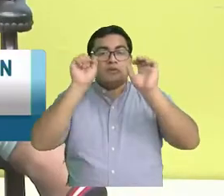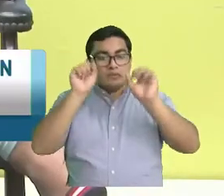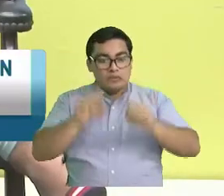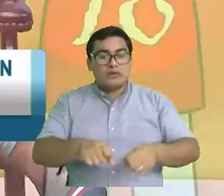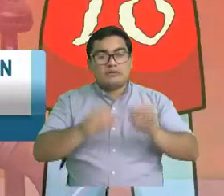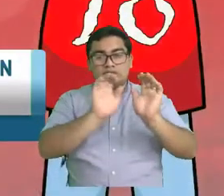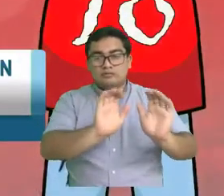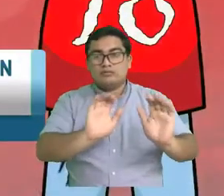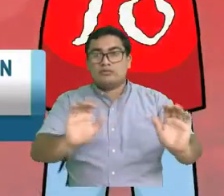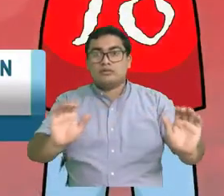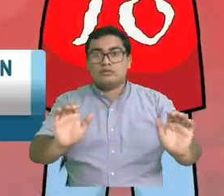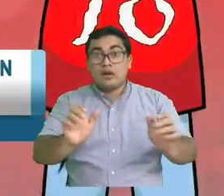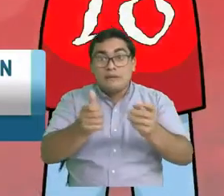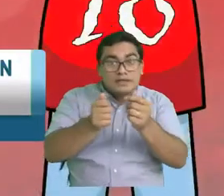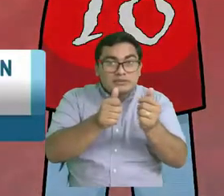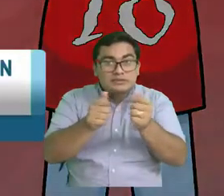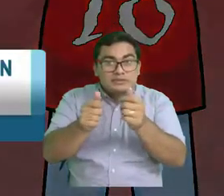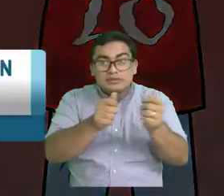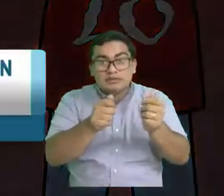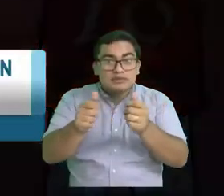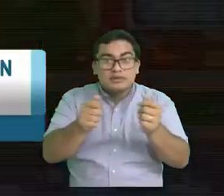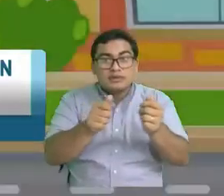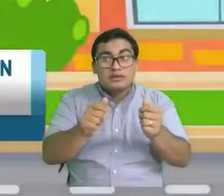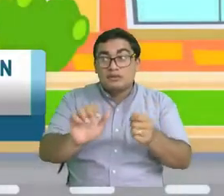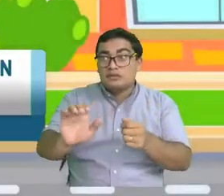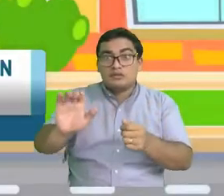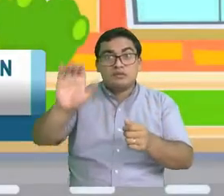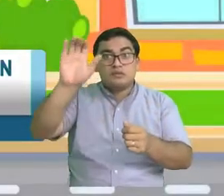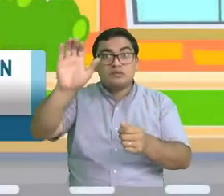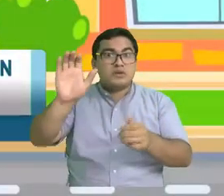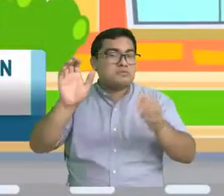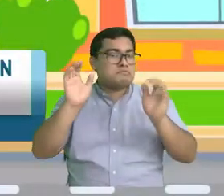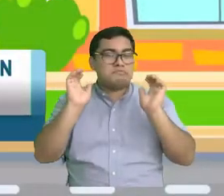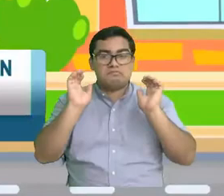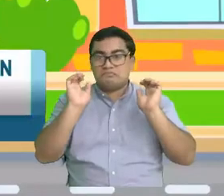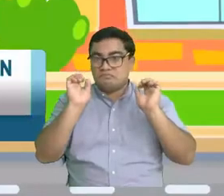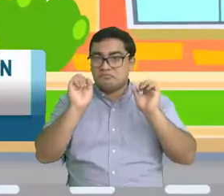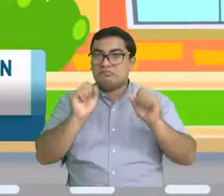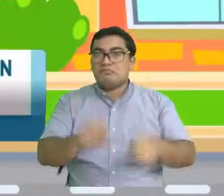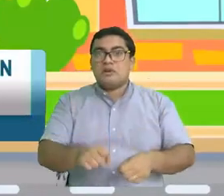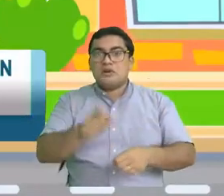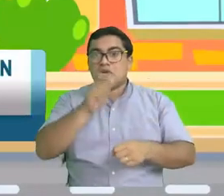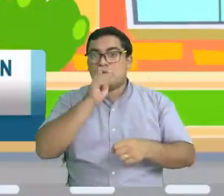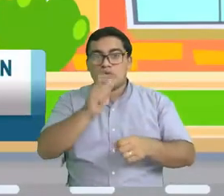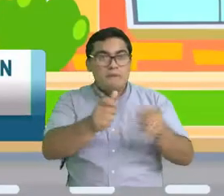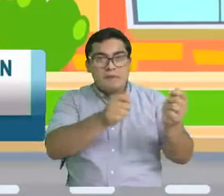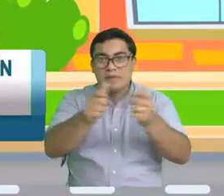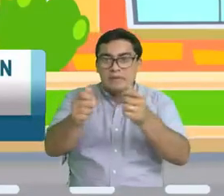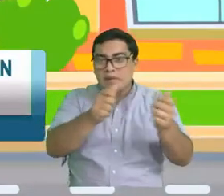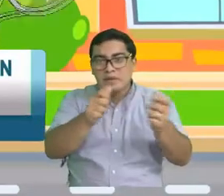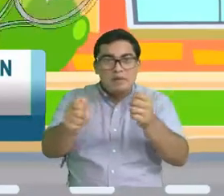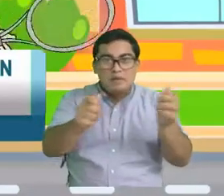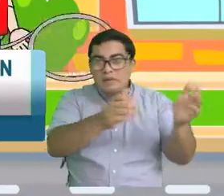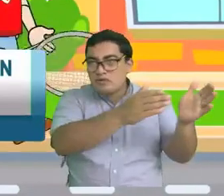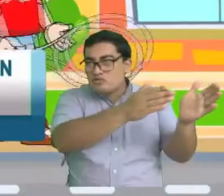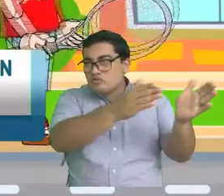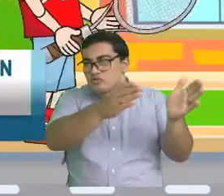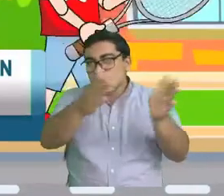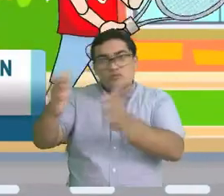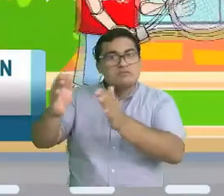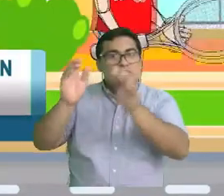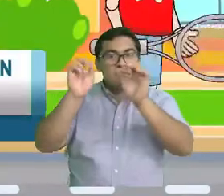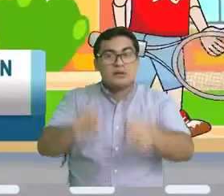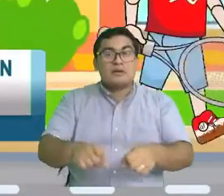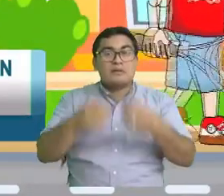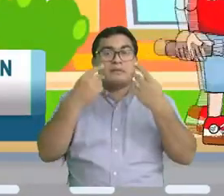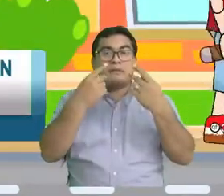con una consola de videojuegos, cuando ya están más grandes, y ellos le pasan todos los niveles de los videojuegos más difíciles que hay, pero